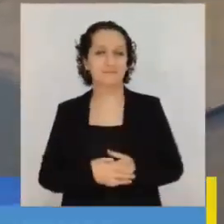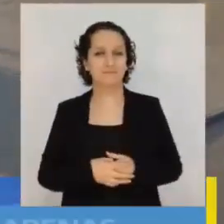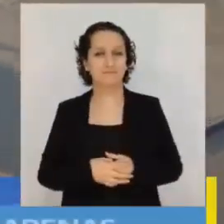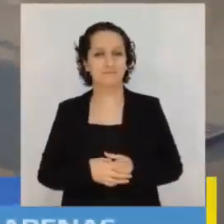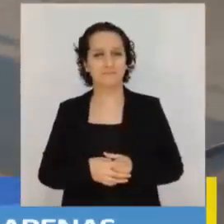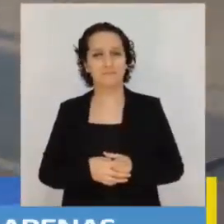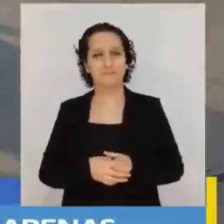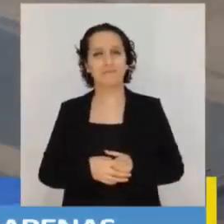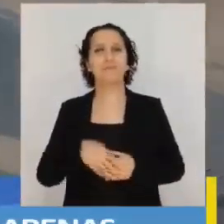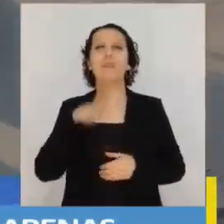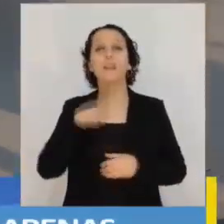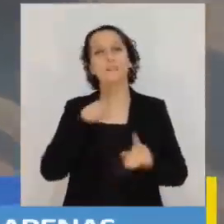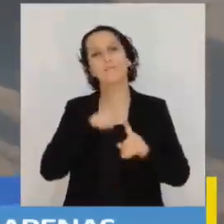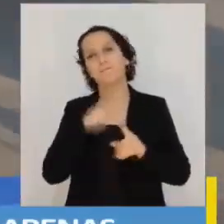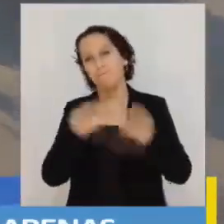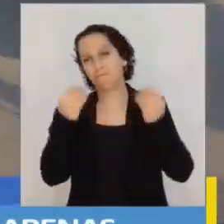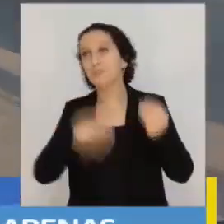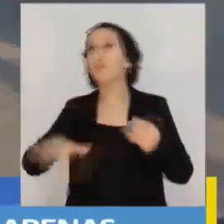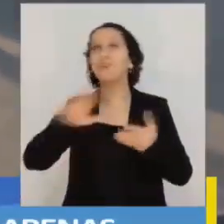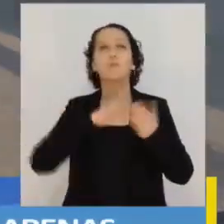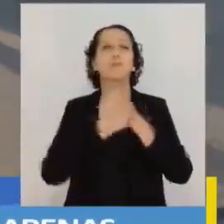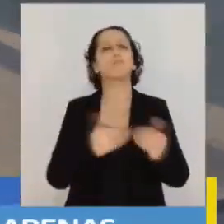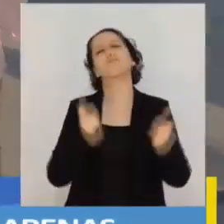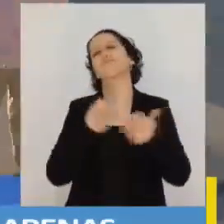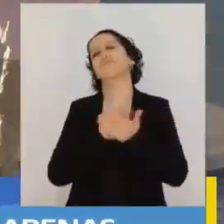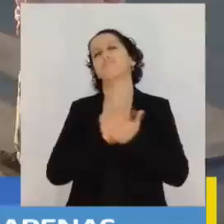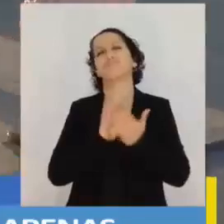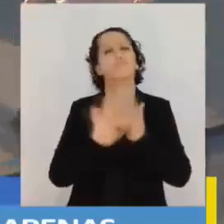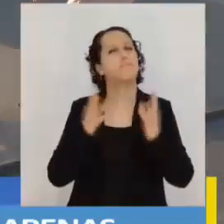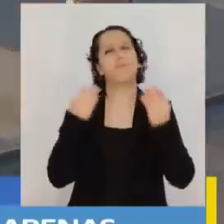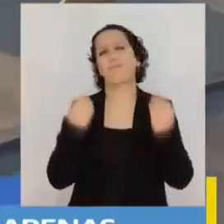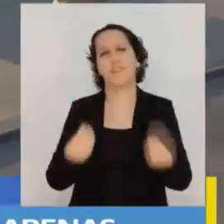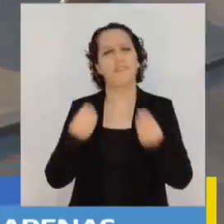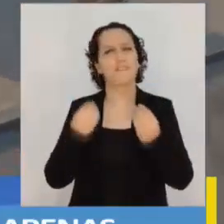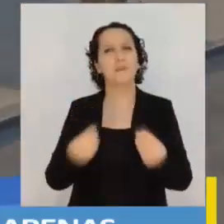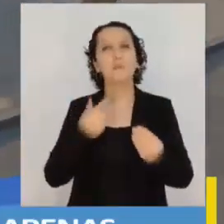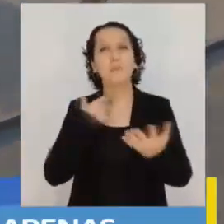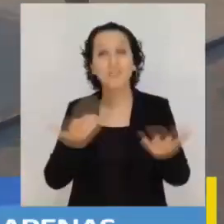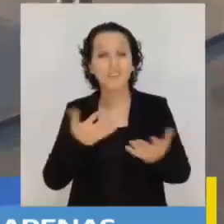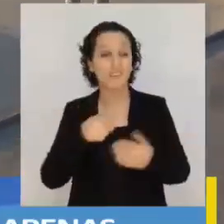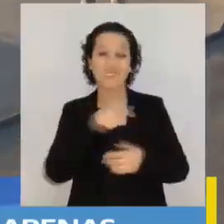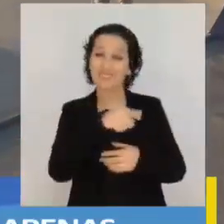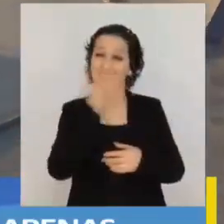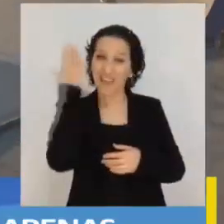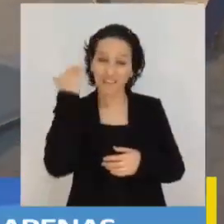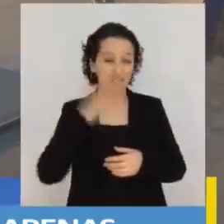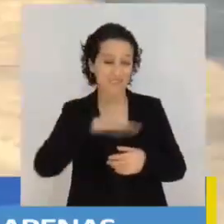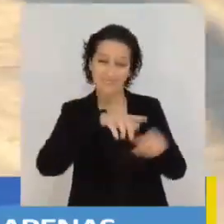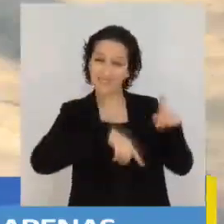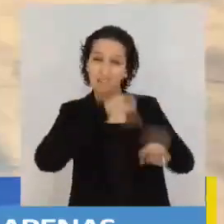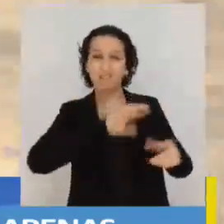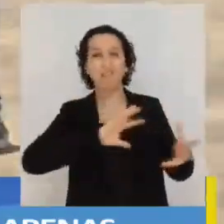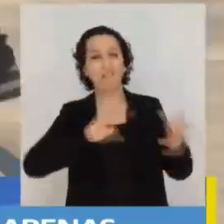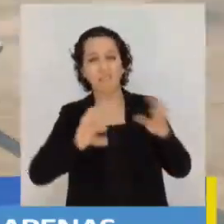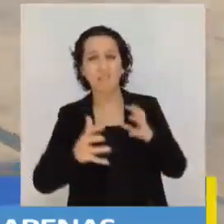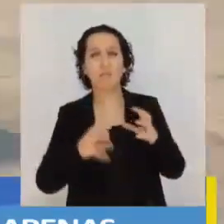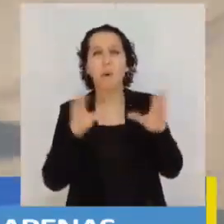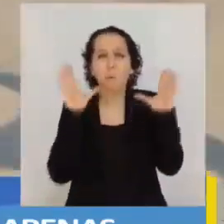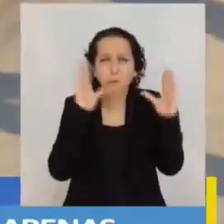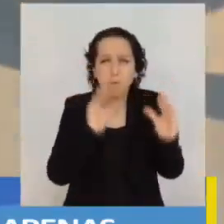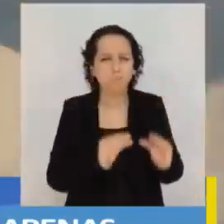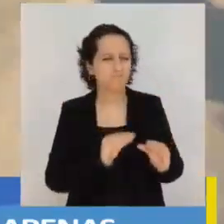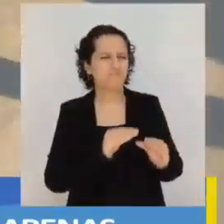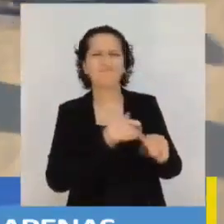Esta es una obra muy valorada por la comunidad del sector, pues permitió recuperar un espacio público abandonado, sin